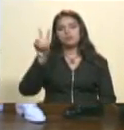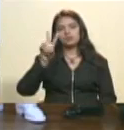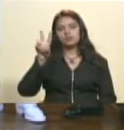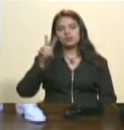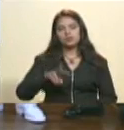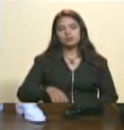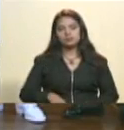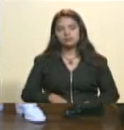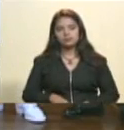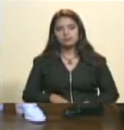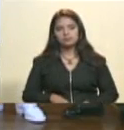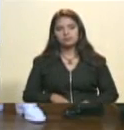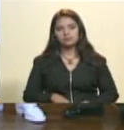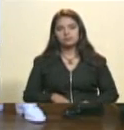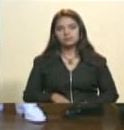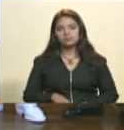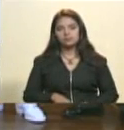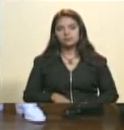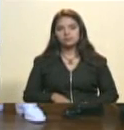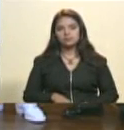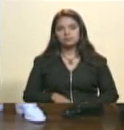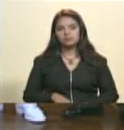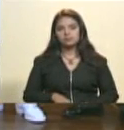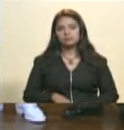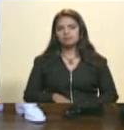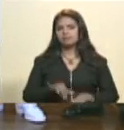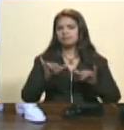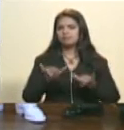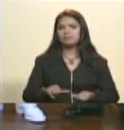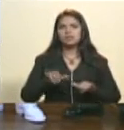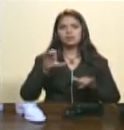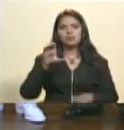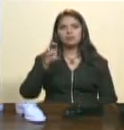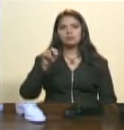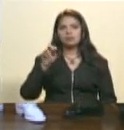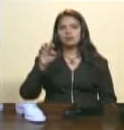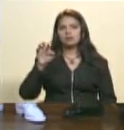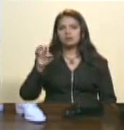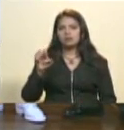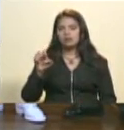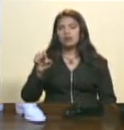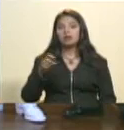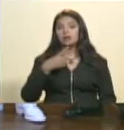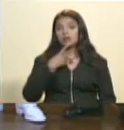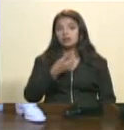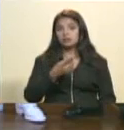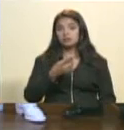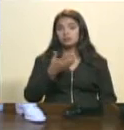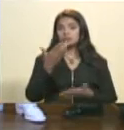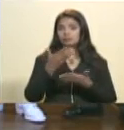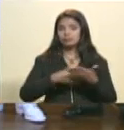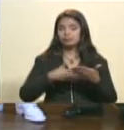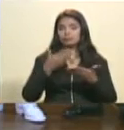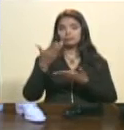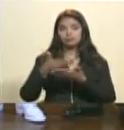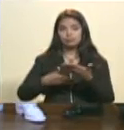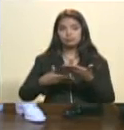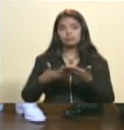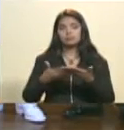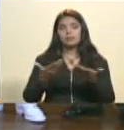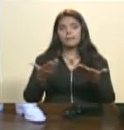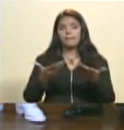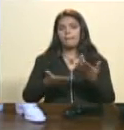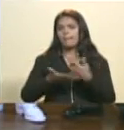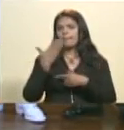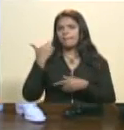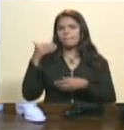Venezuela. Ha sido el mismo Consejo Nacional Electoral el que ha emitido los boletines respectivos de la